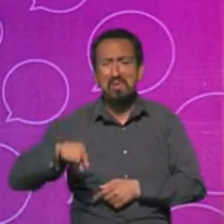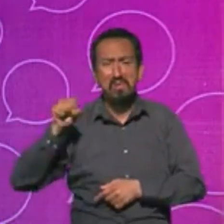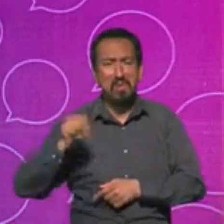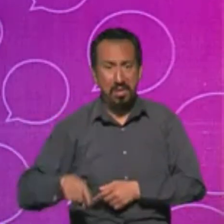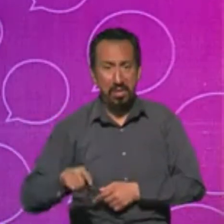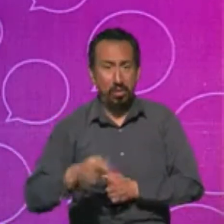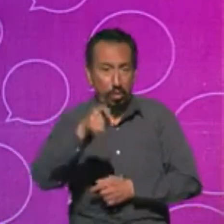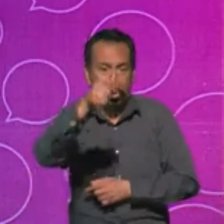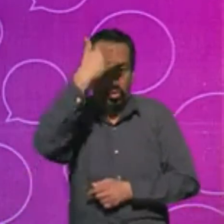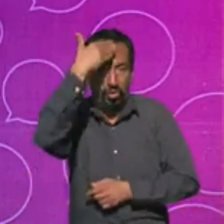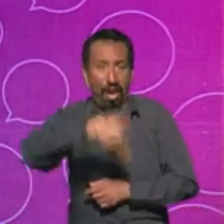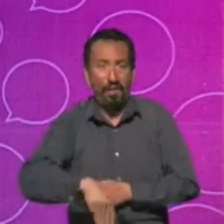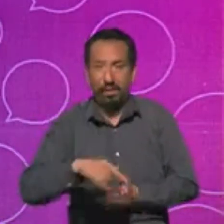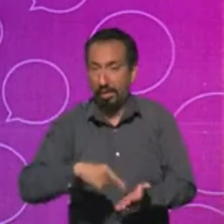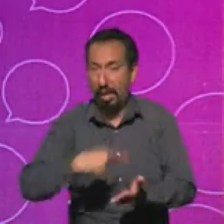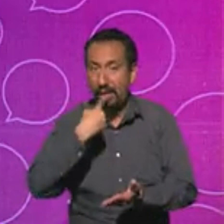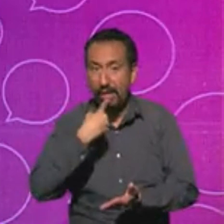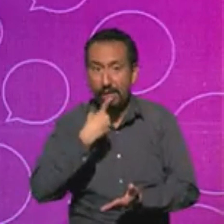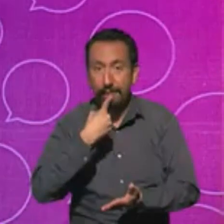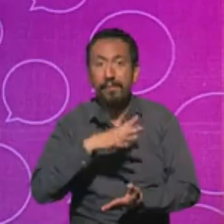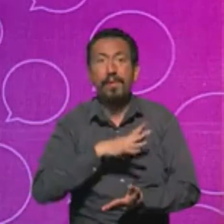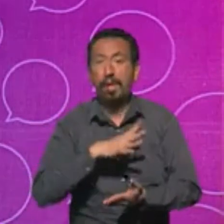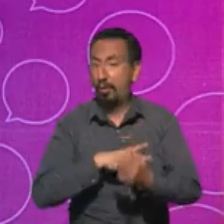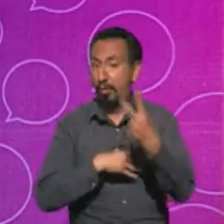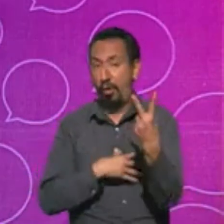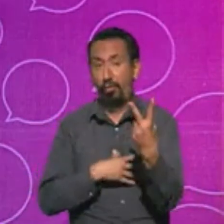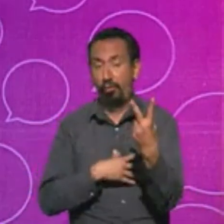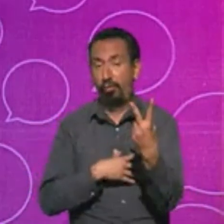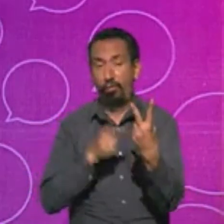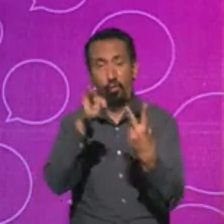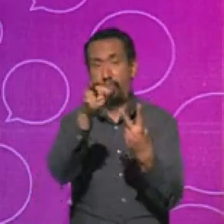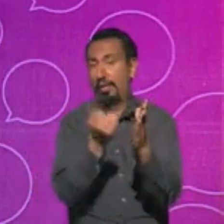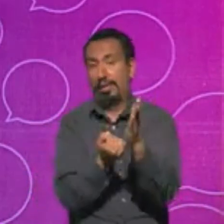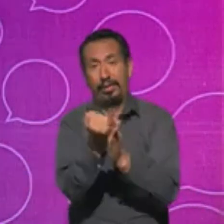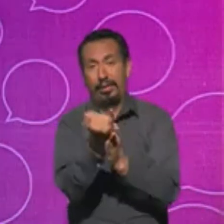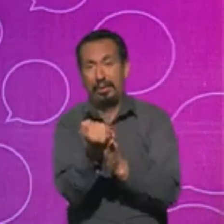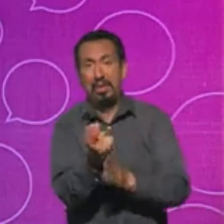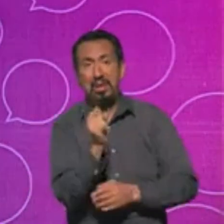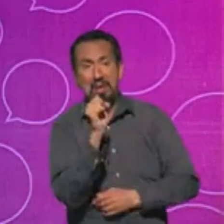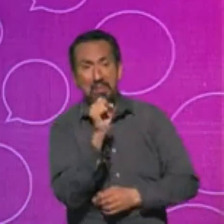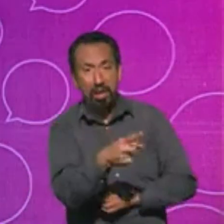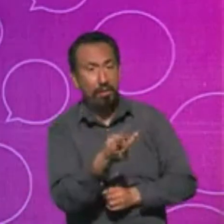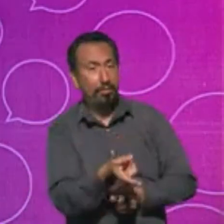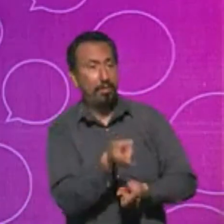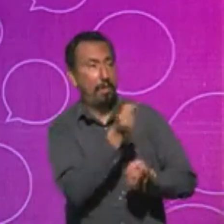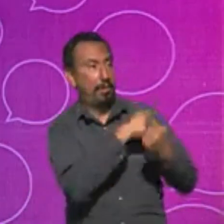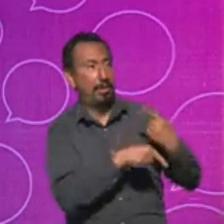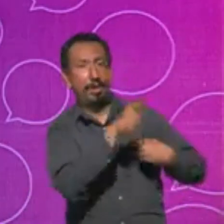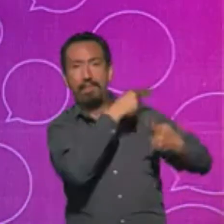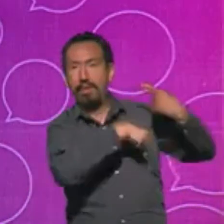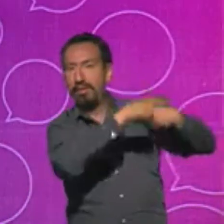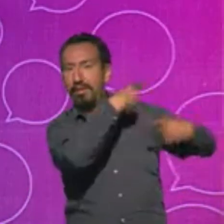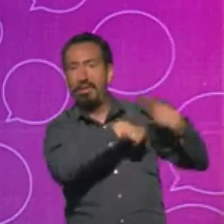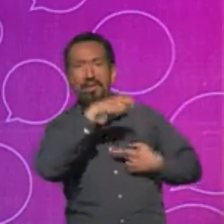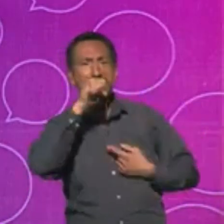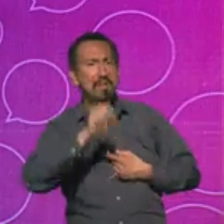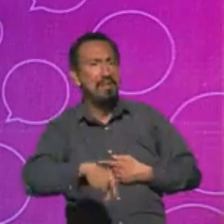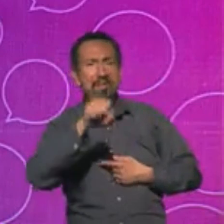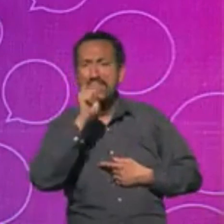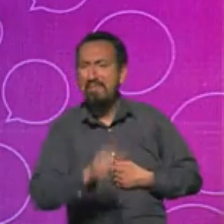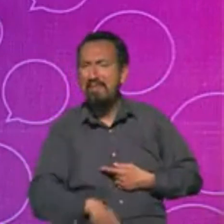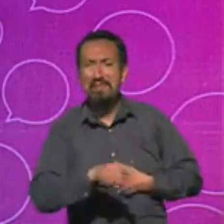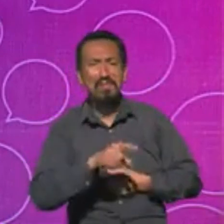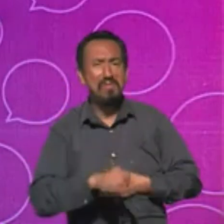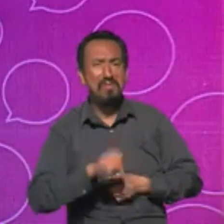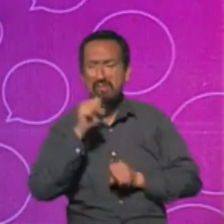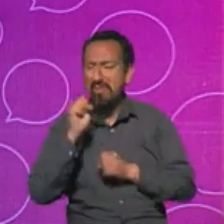cuenta que Celaya tiene dos alternativas o seguir viendo hacia atrás y seguir estancados en el